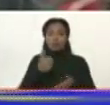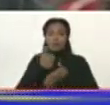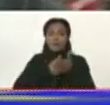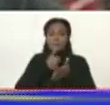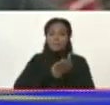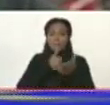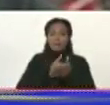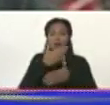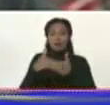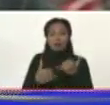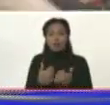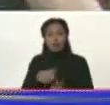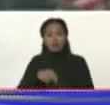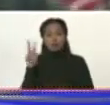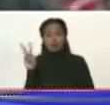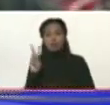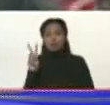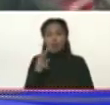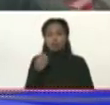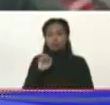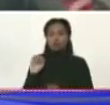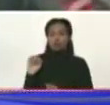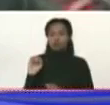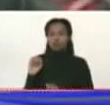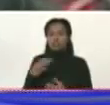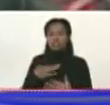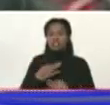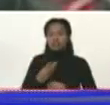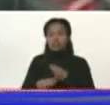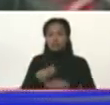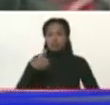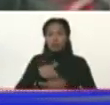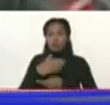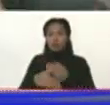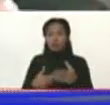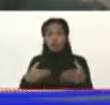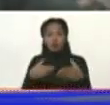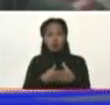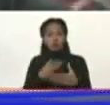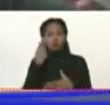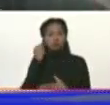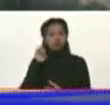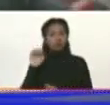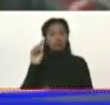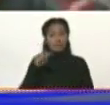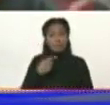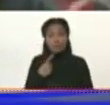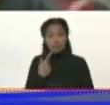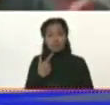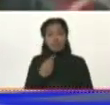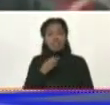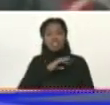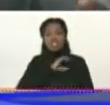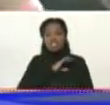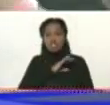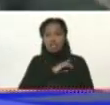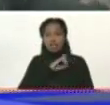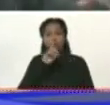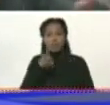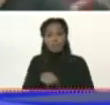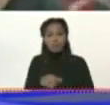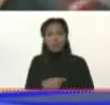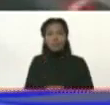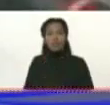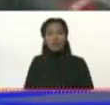batalla en Venezuela contra la derecha que intenta imponerse, esa derecha fascista y racista, pero además en Chile, además en el